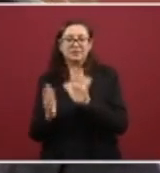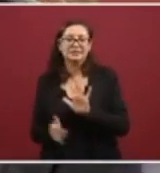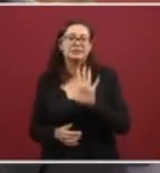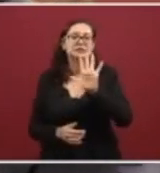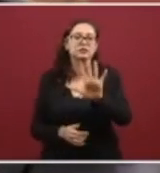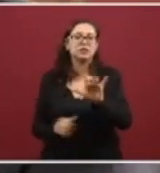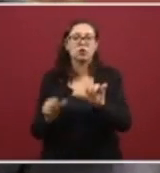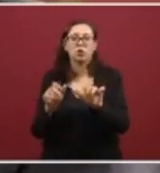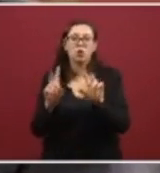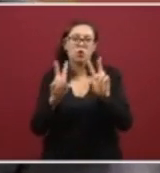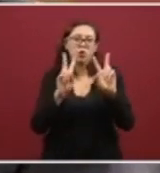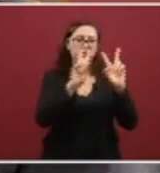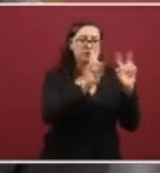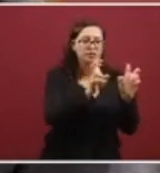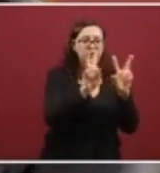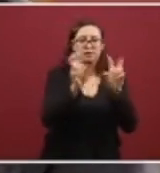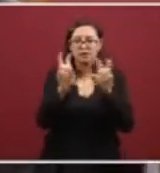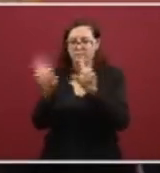conocer.